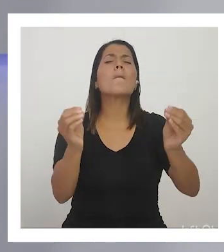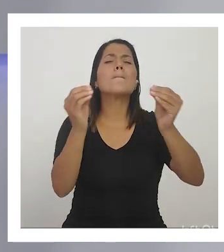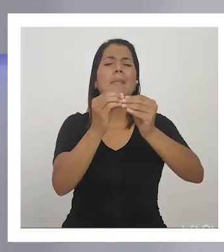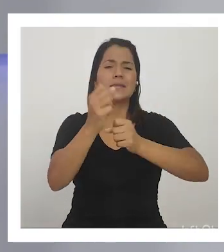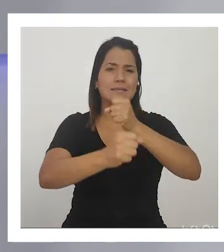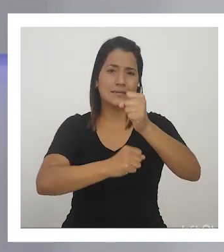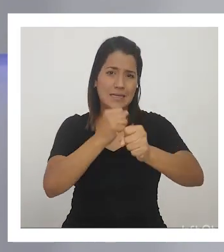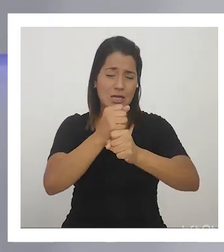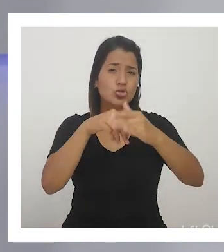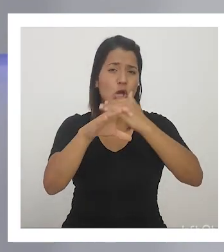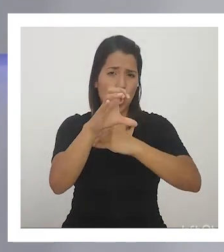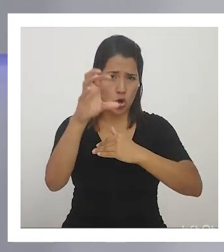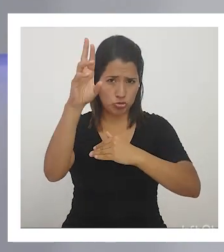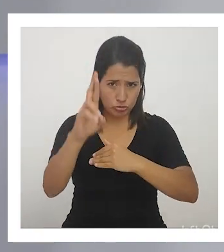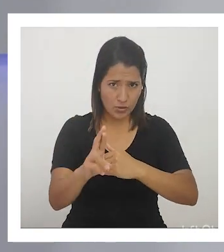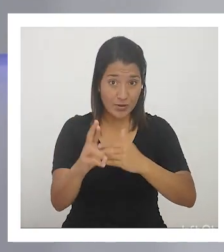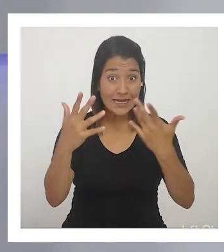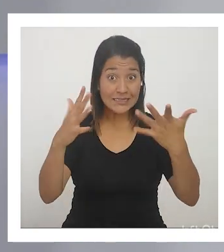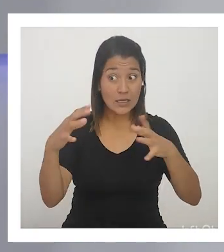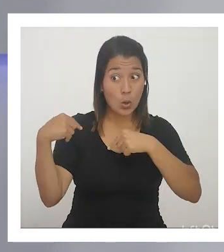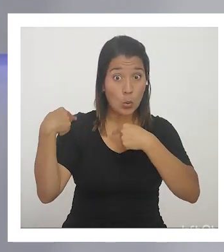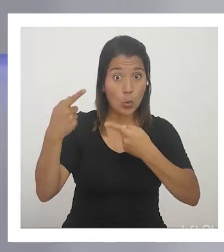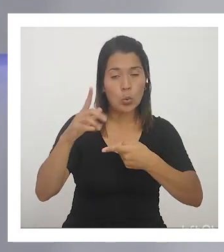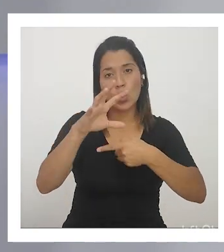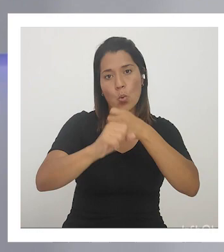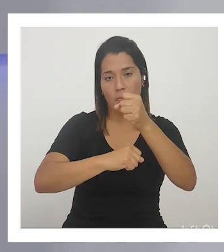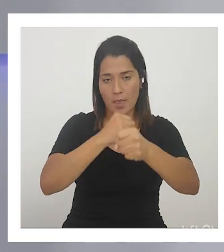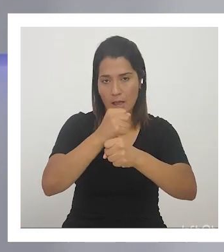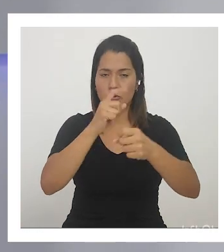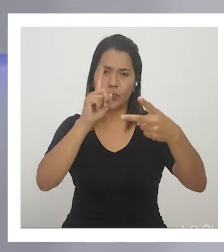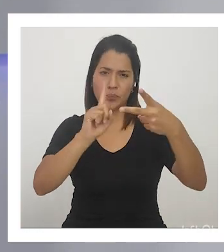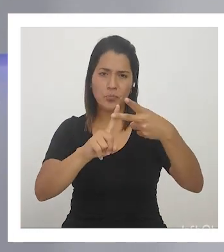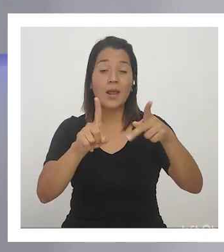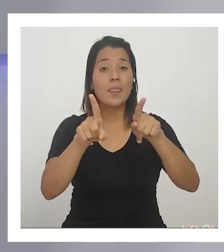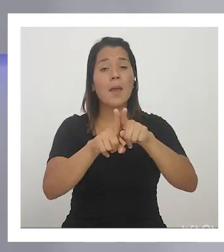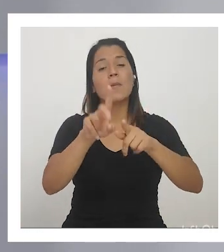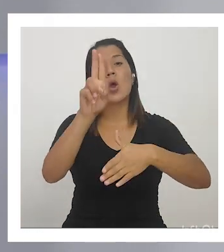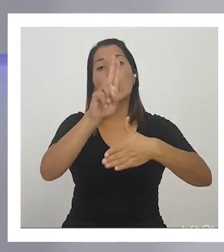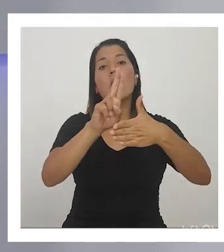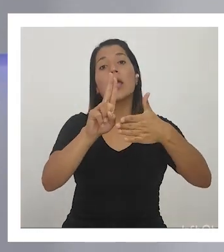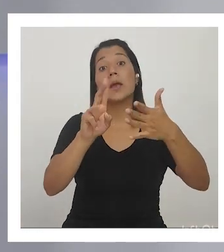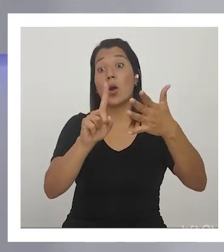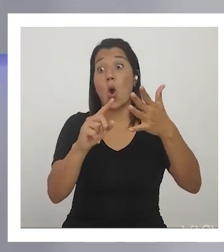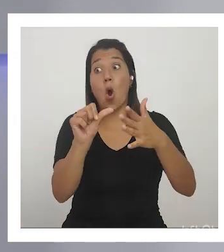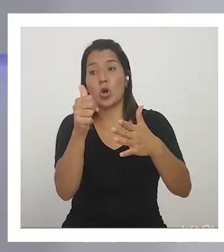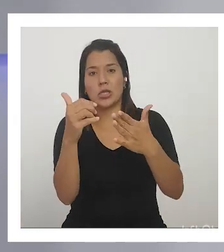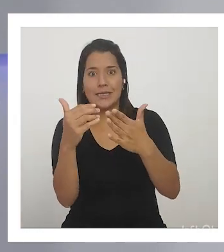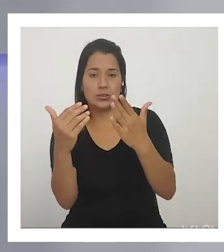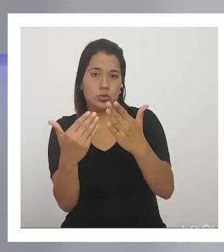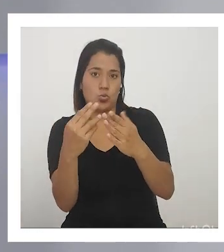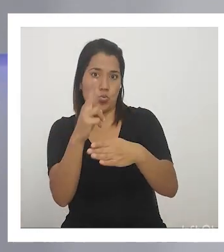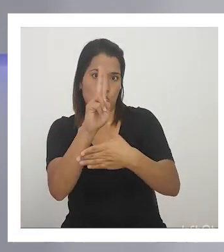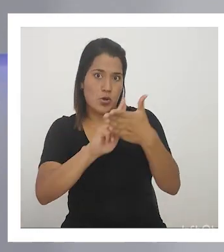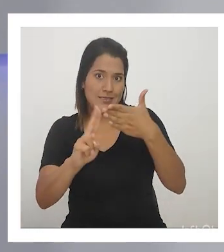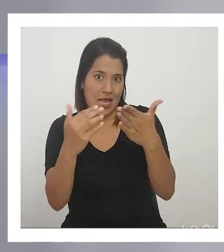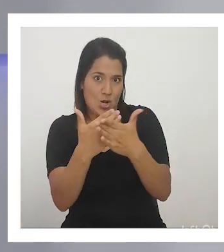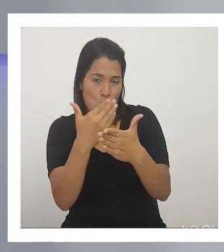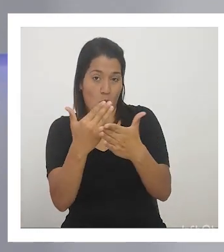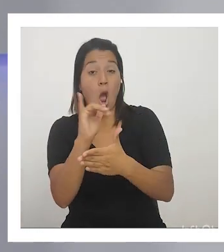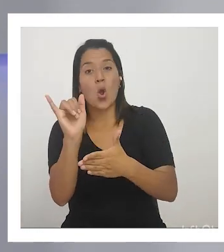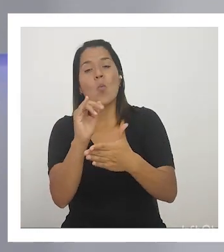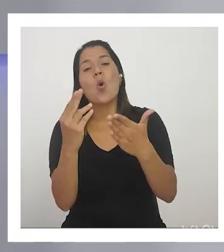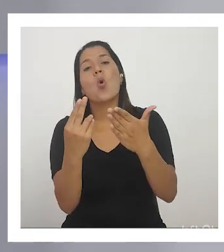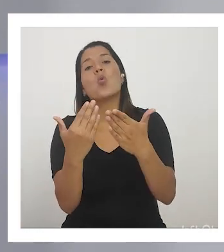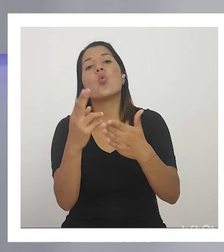otros centros de enseñanza superior, como lo es, por ejemplo, la Universidad Técnica Nacional. Don Emanuel, me decía usted ahora en la pausa que